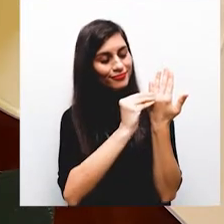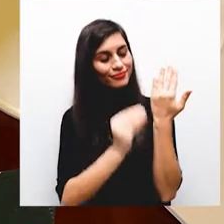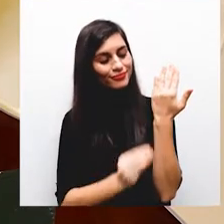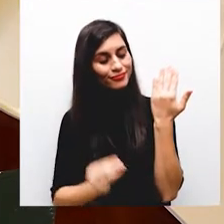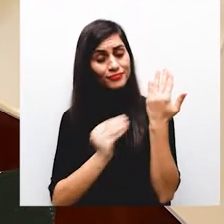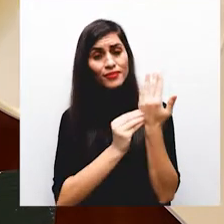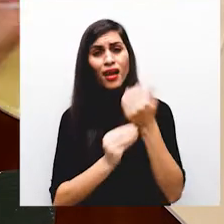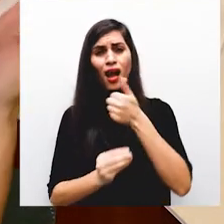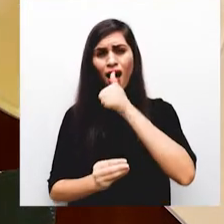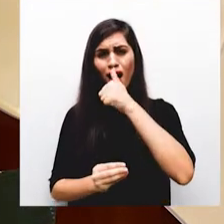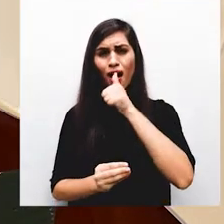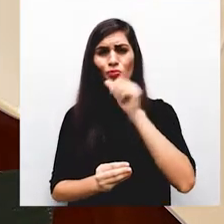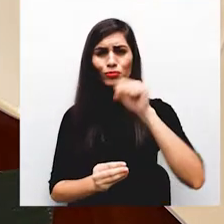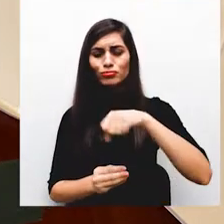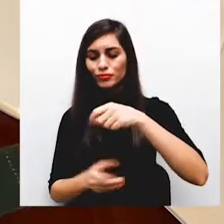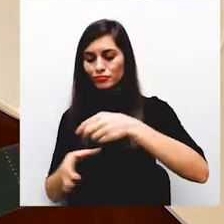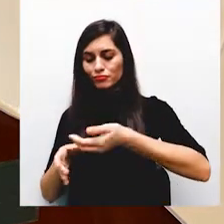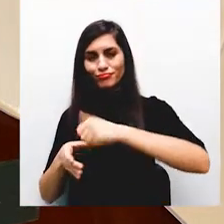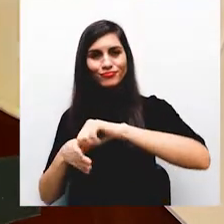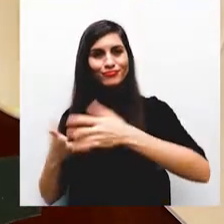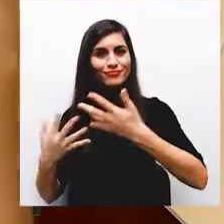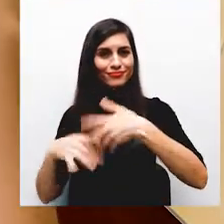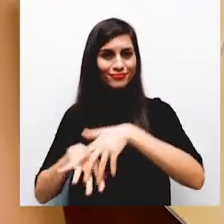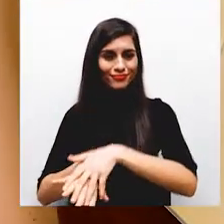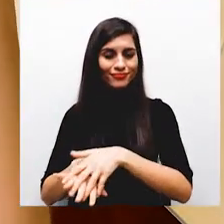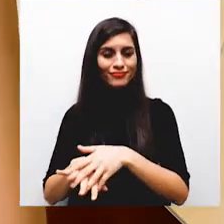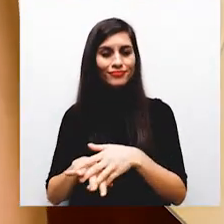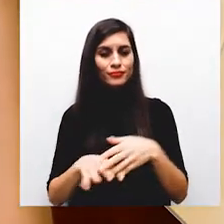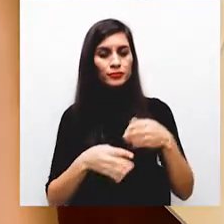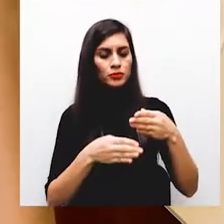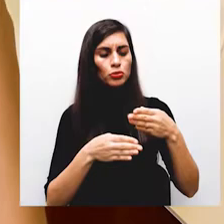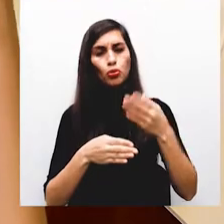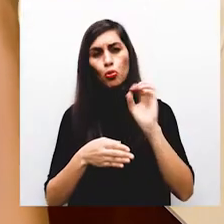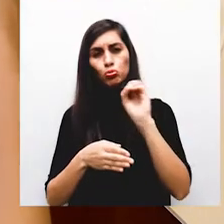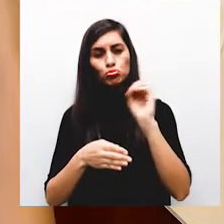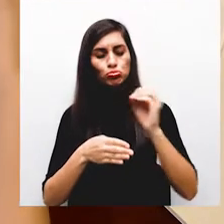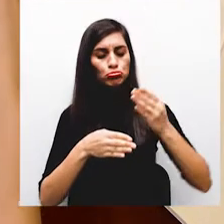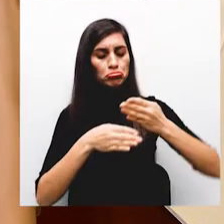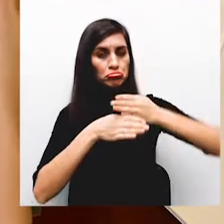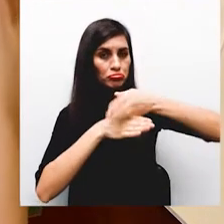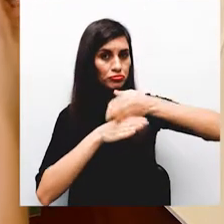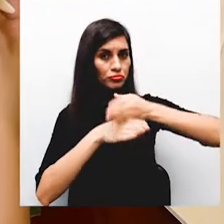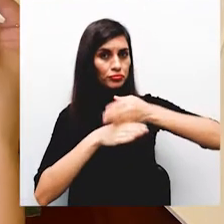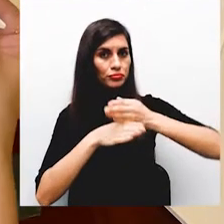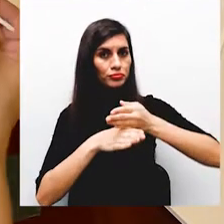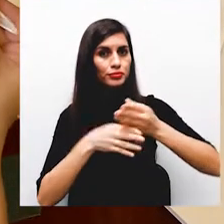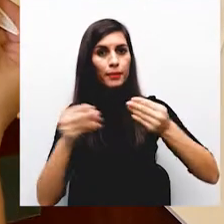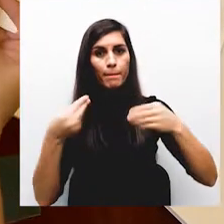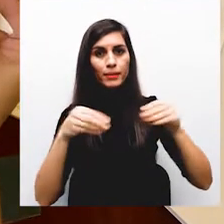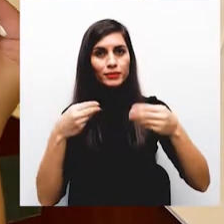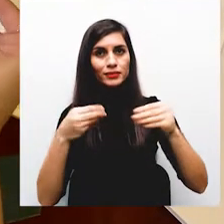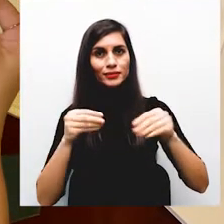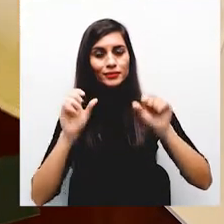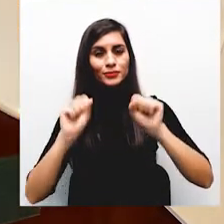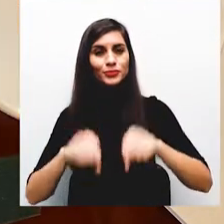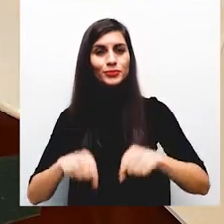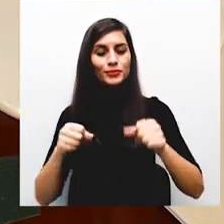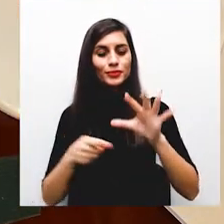blanca un poco diluida con agua y estoy usando un cuchillo de plástico para aplicar el